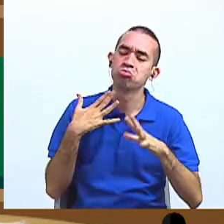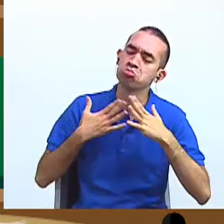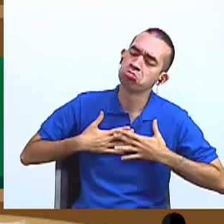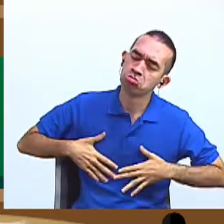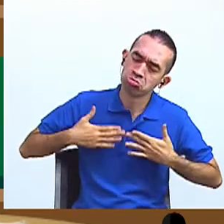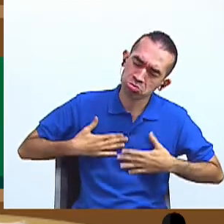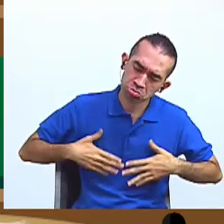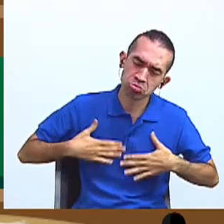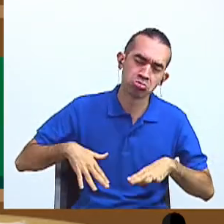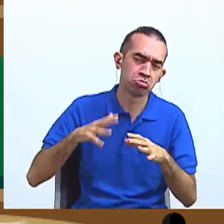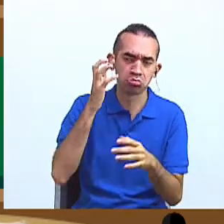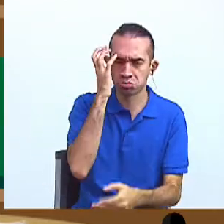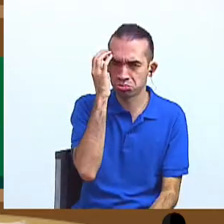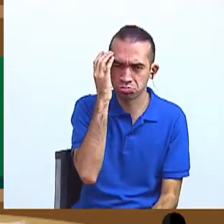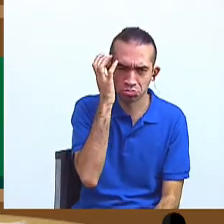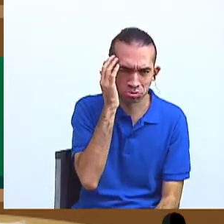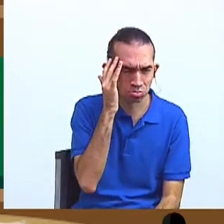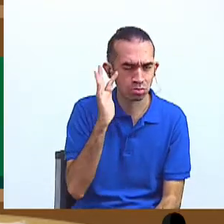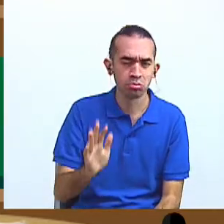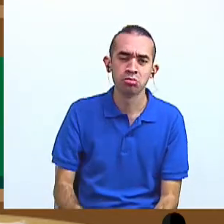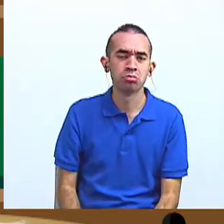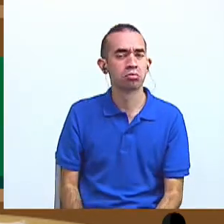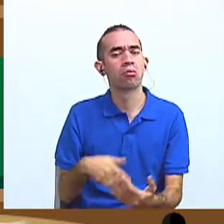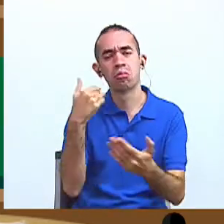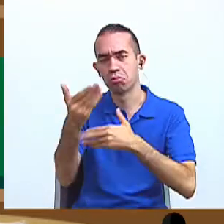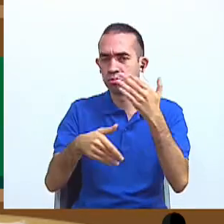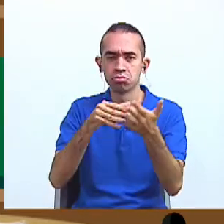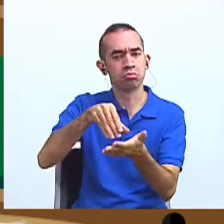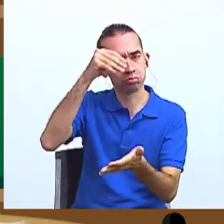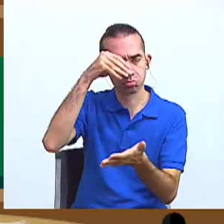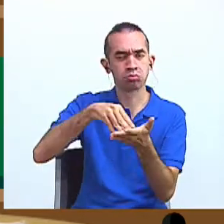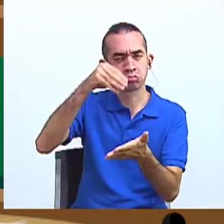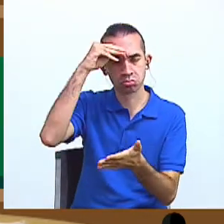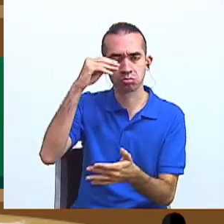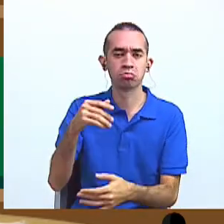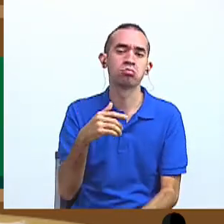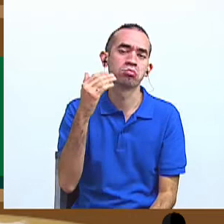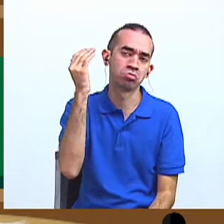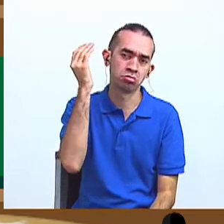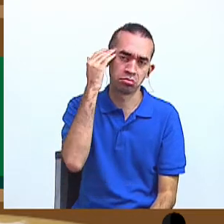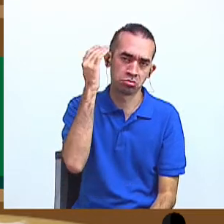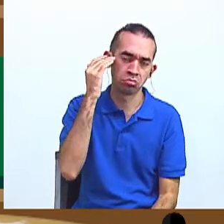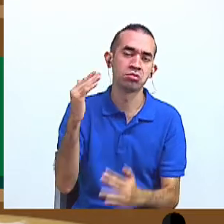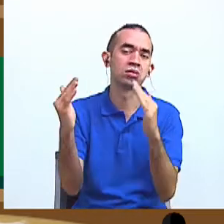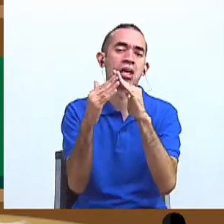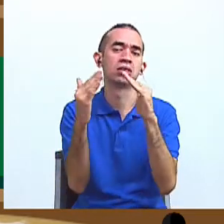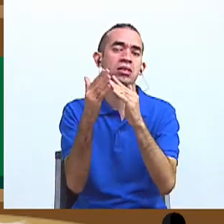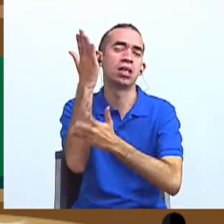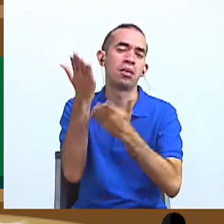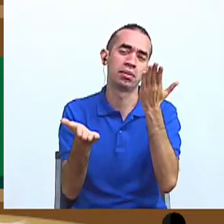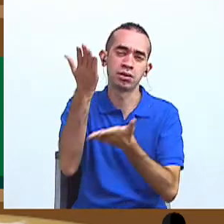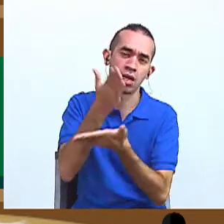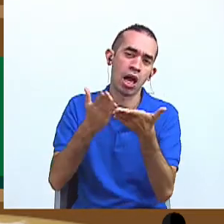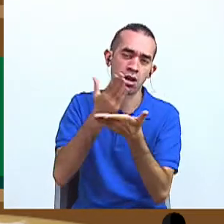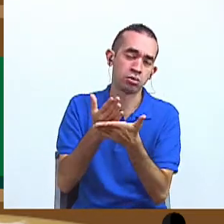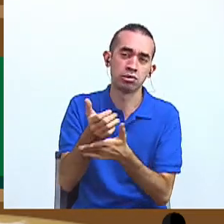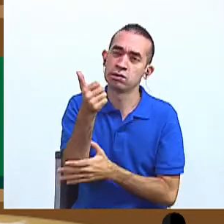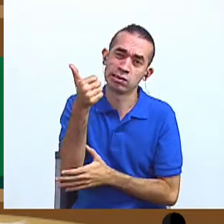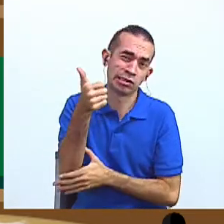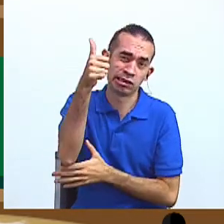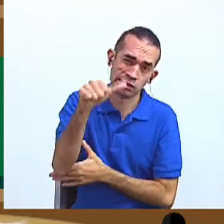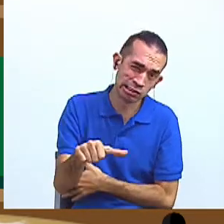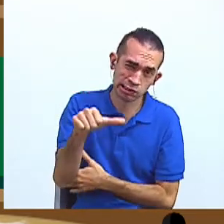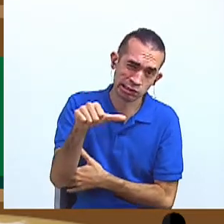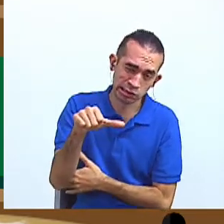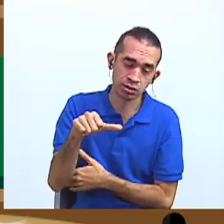Tranquilo, Luis, no se preocupe, esto es parte del proceso de aprendizaje. Yo sé que allá en casa posiblemente a algunos no les fue muy bien,